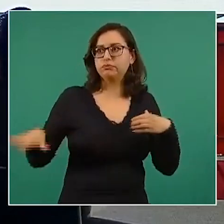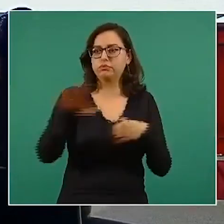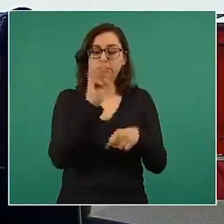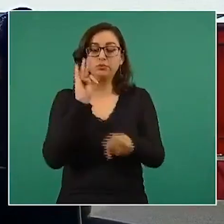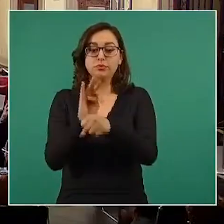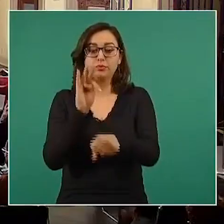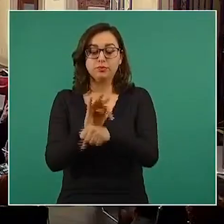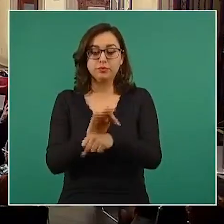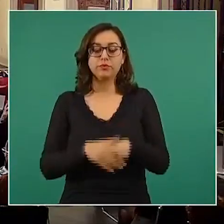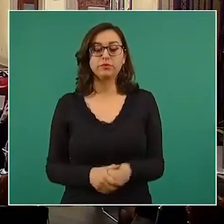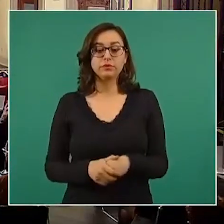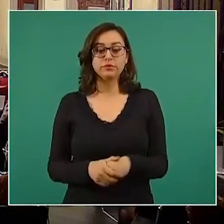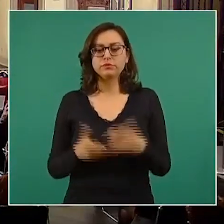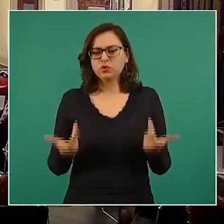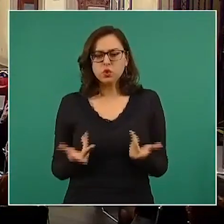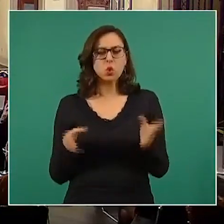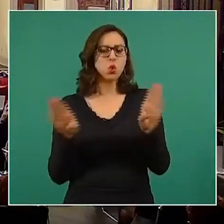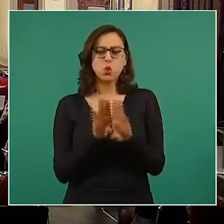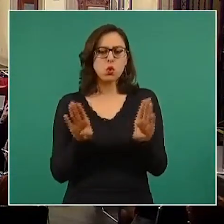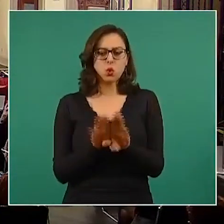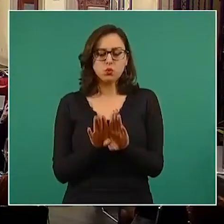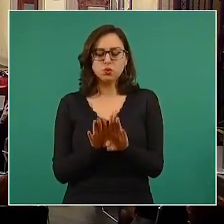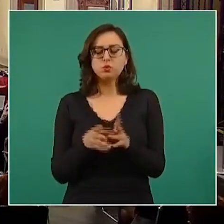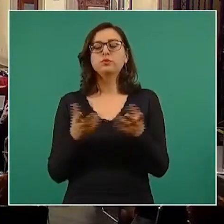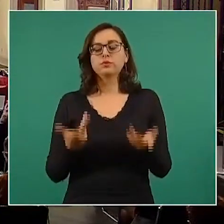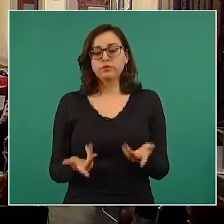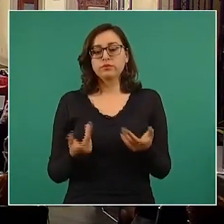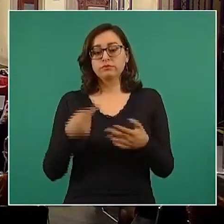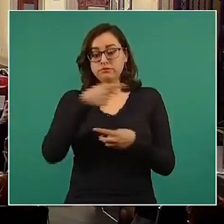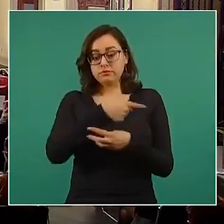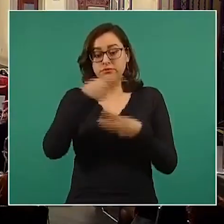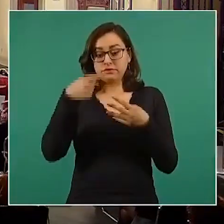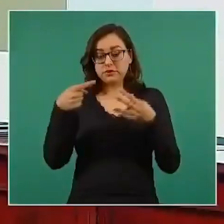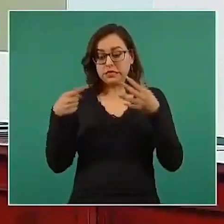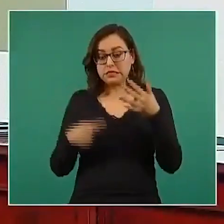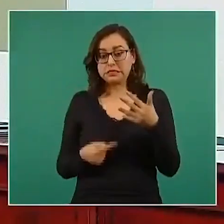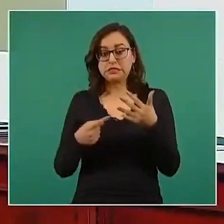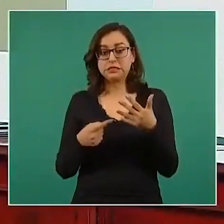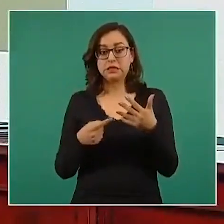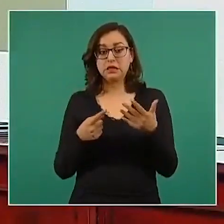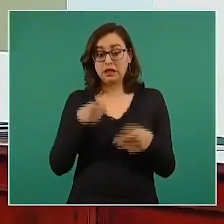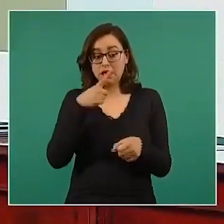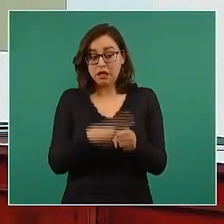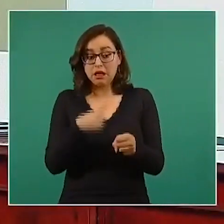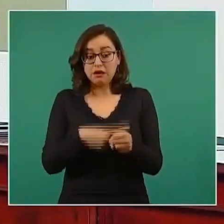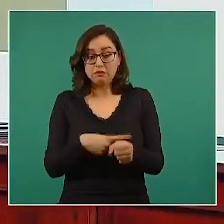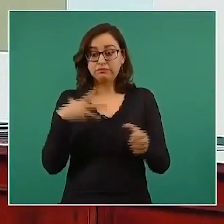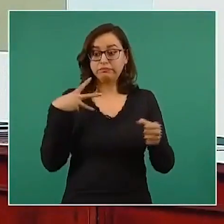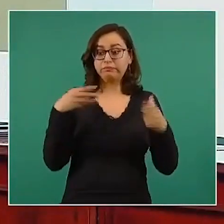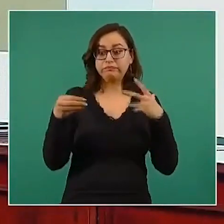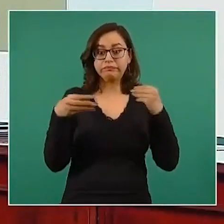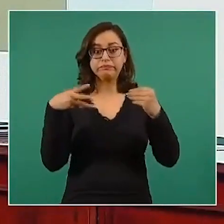SARS-CoV-2. Los primeros componentes de la mitigación tocan, de hecho, con un elemento muy puntual, que es la contención, que